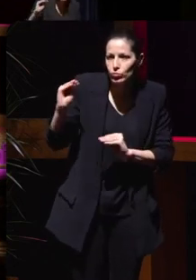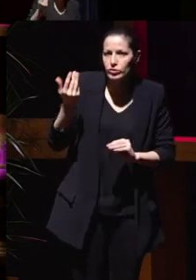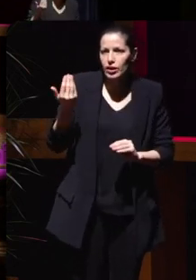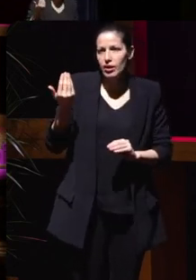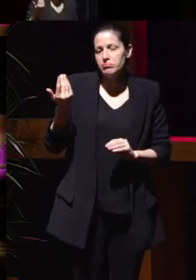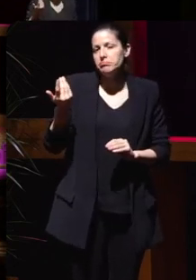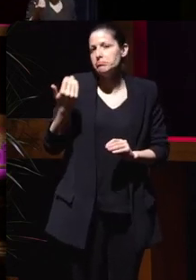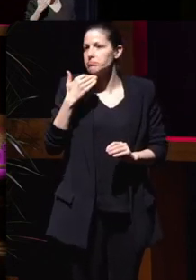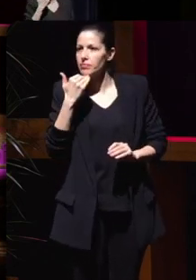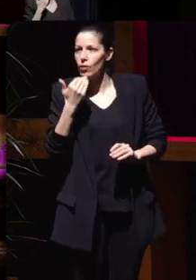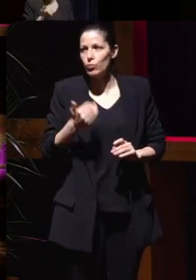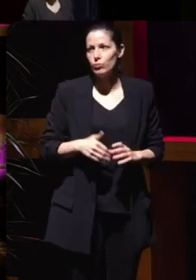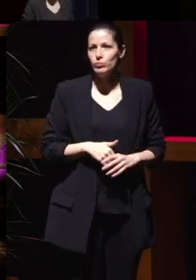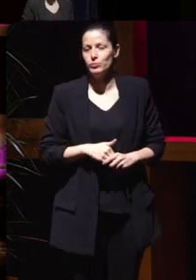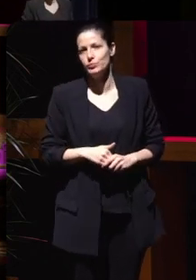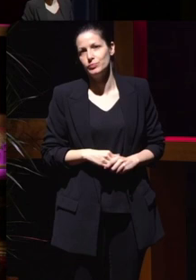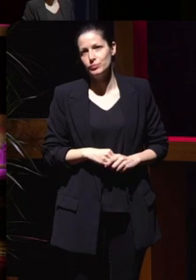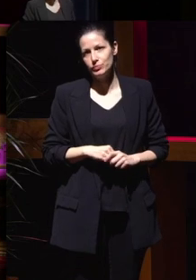a compañera